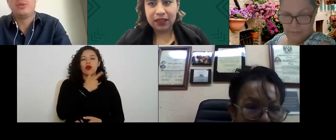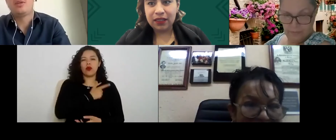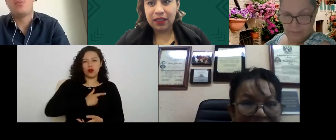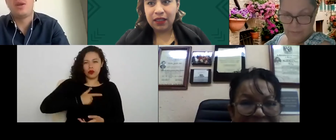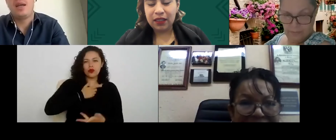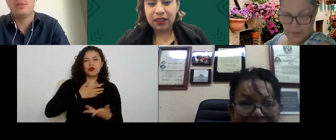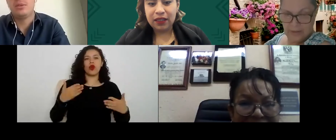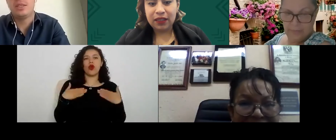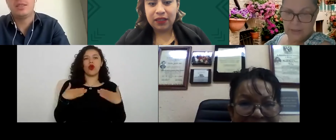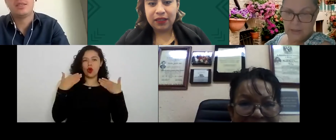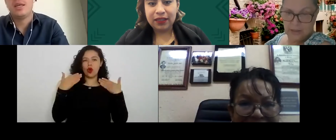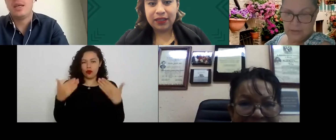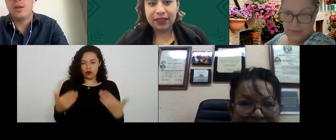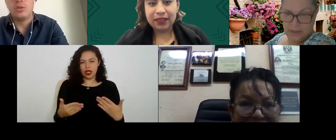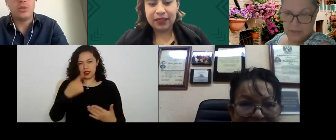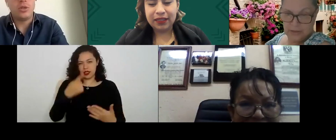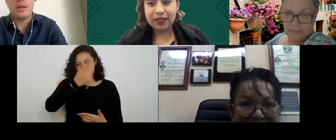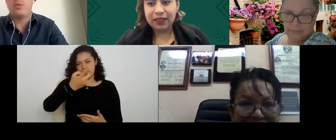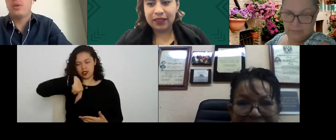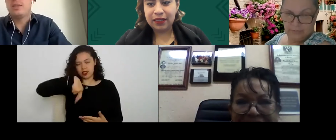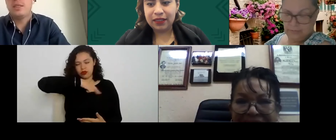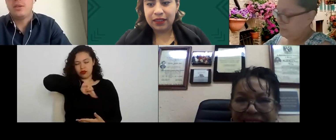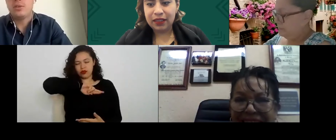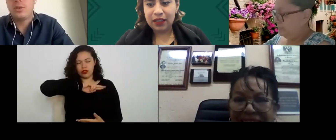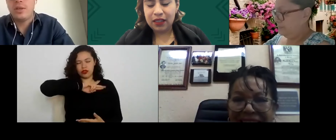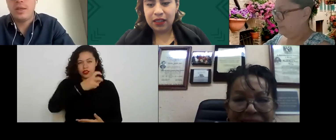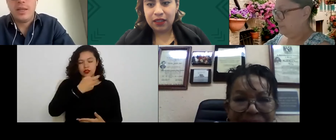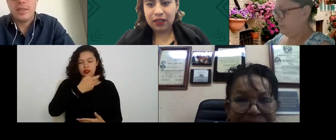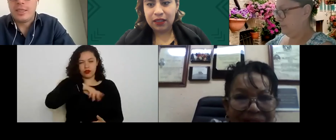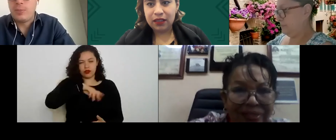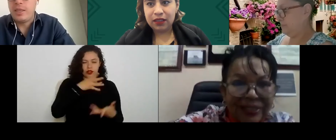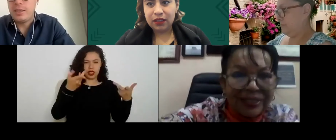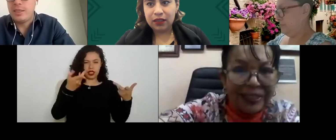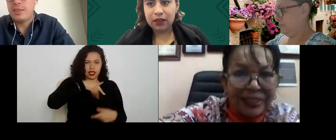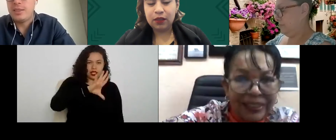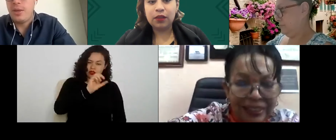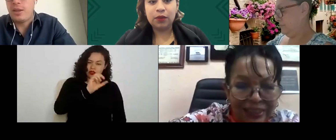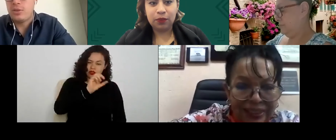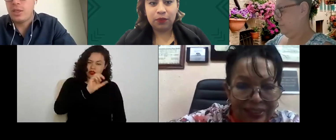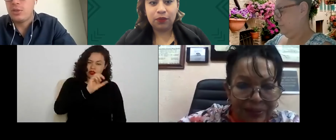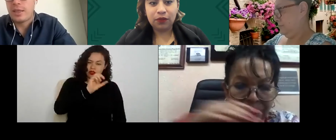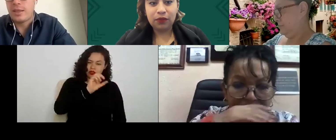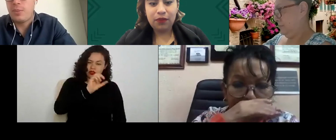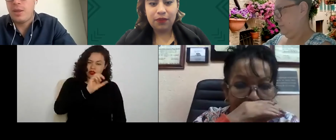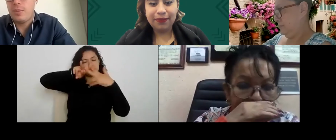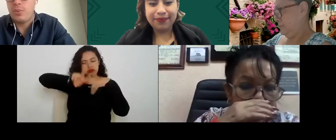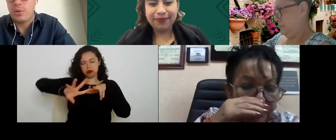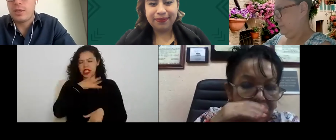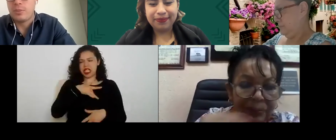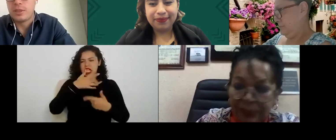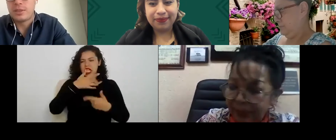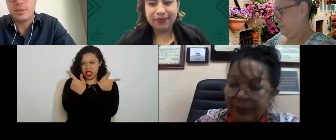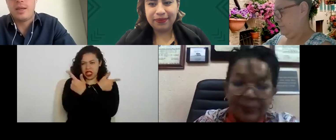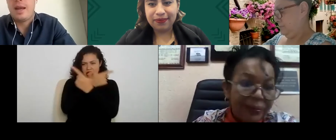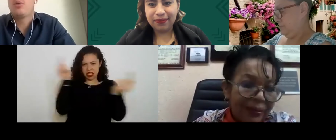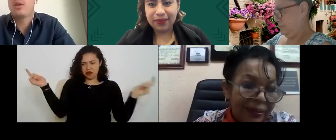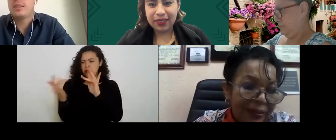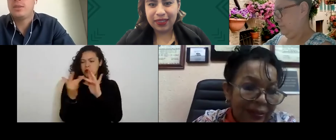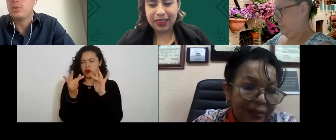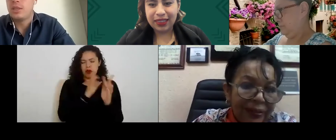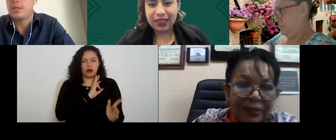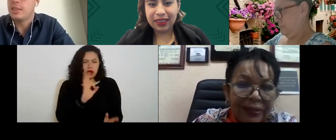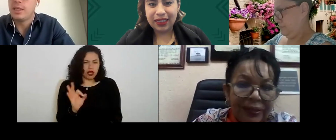existimos en Comunal. Entonces, con toda confianza y con toda transparencia, siéntanse abiertos de contactarme porque pues la labor